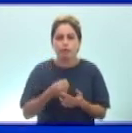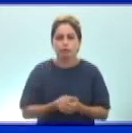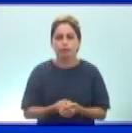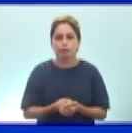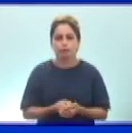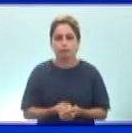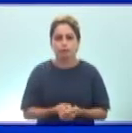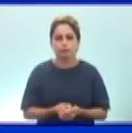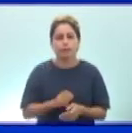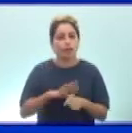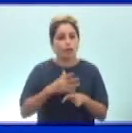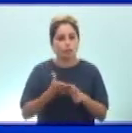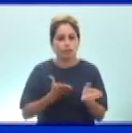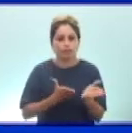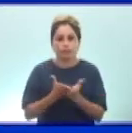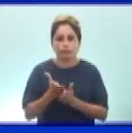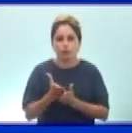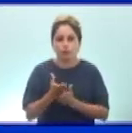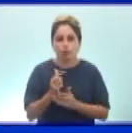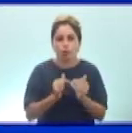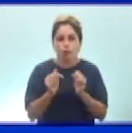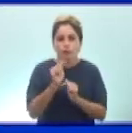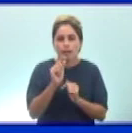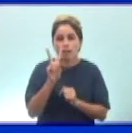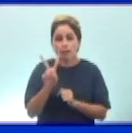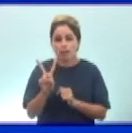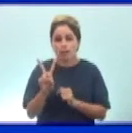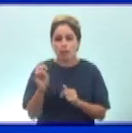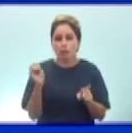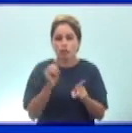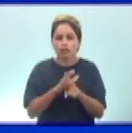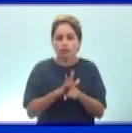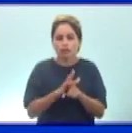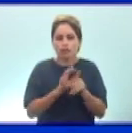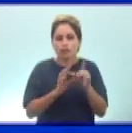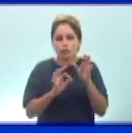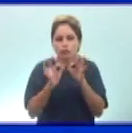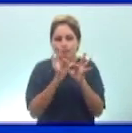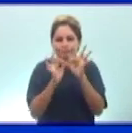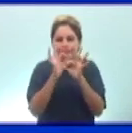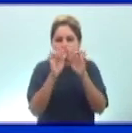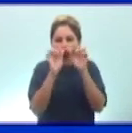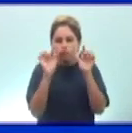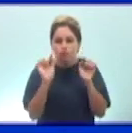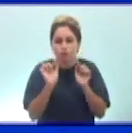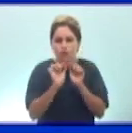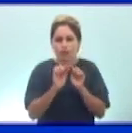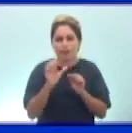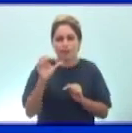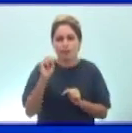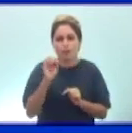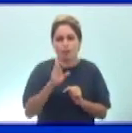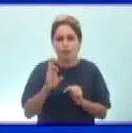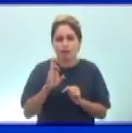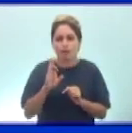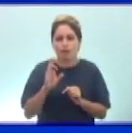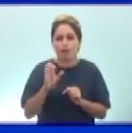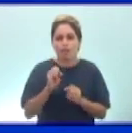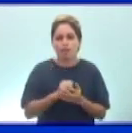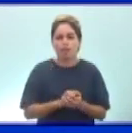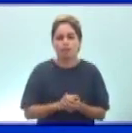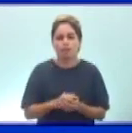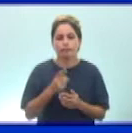Continuaríamos después con el nivel 2, comenzando por el orbital del tipo S, y sería 2s2, 2p2,